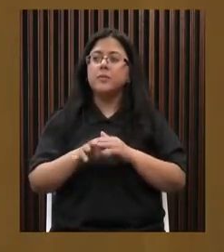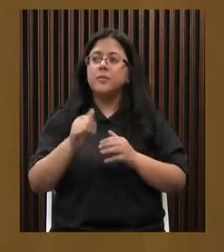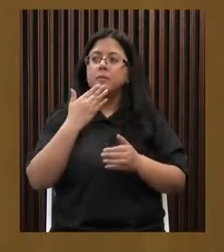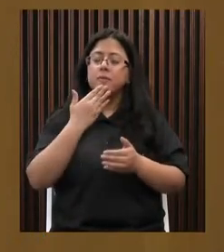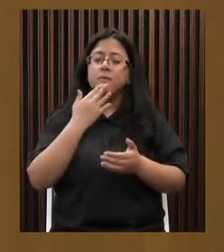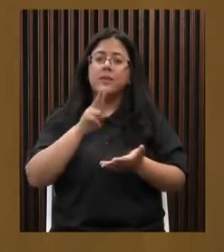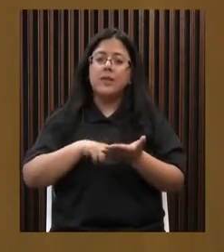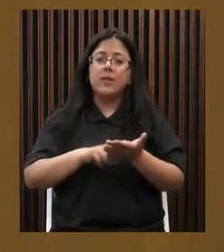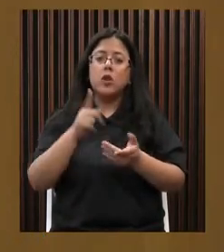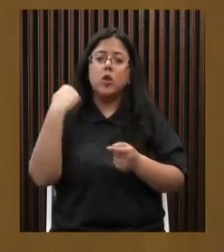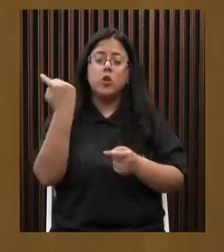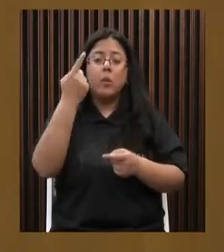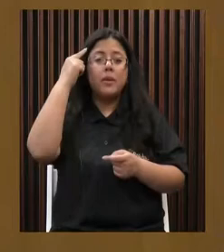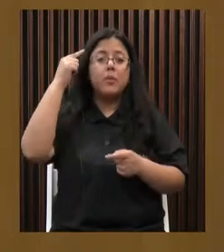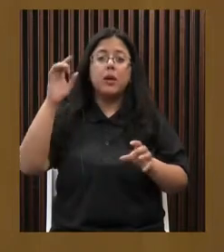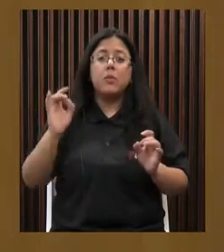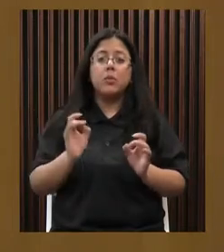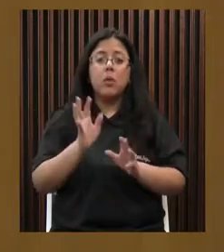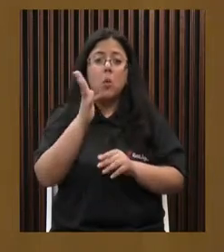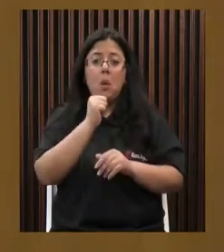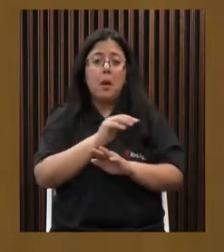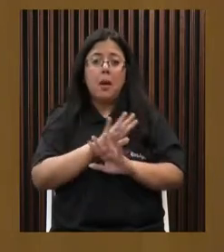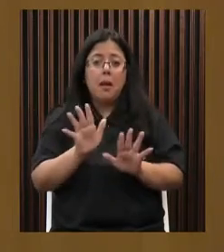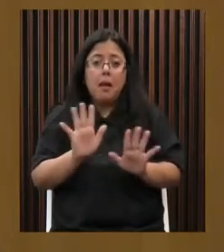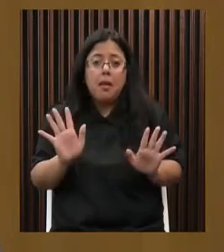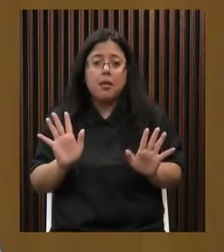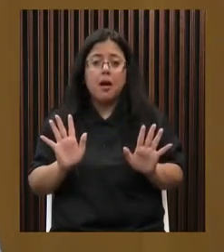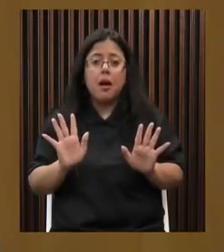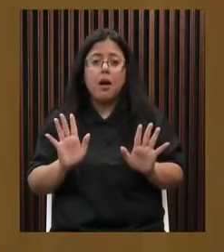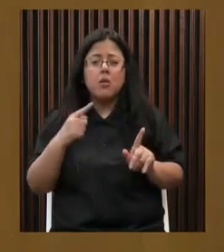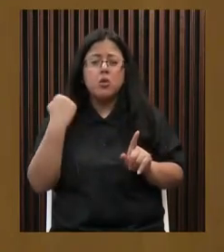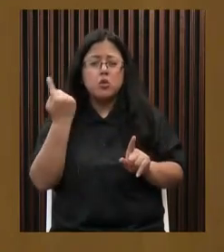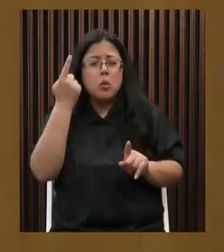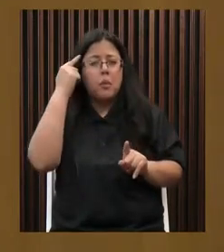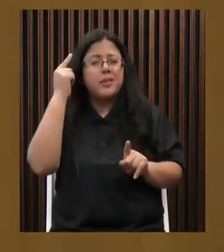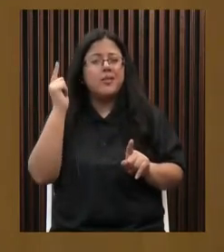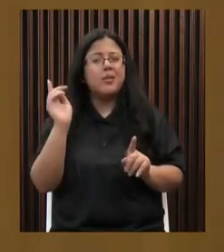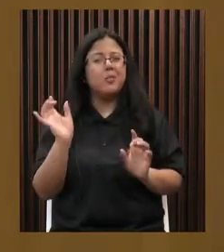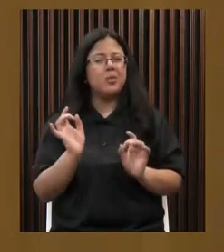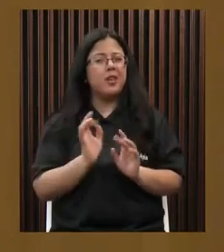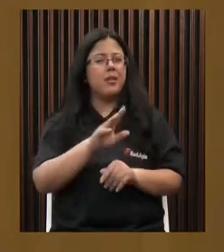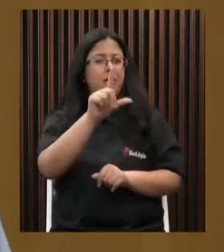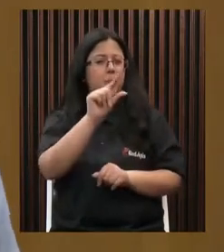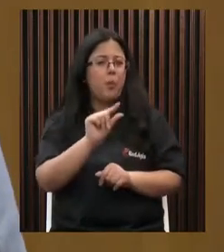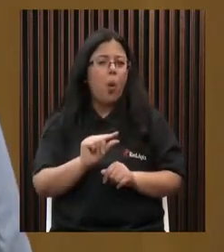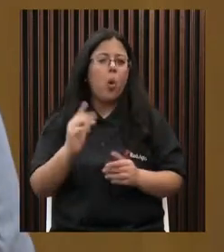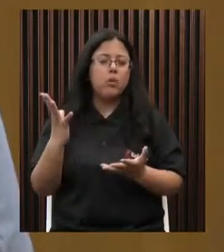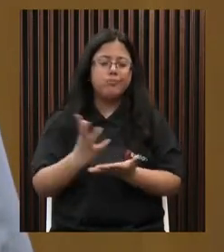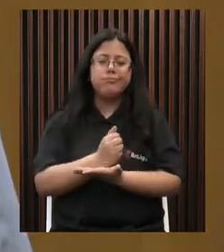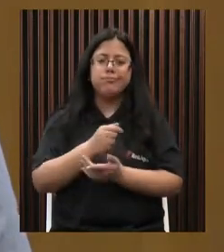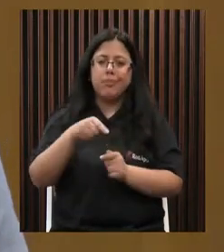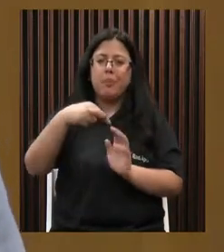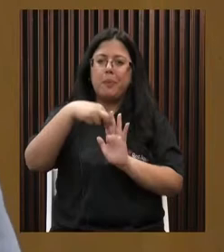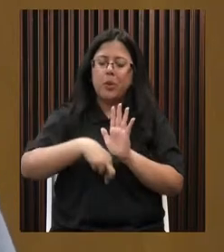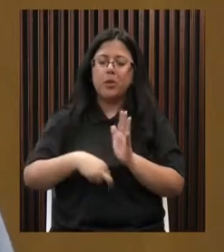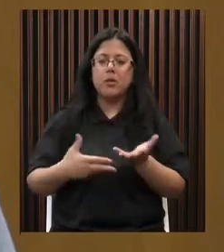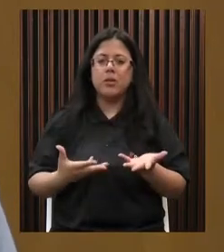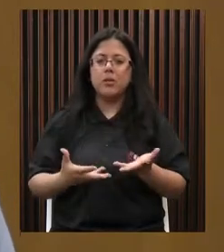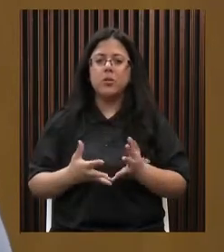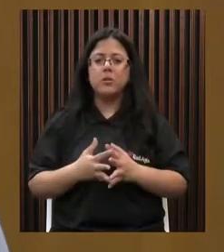nosotros pensamos que no iba a haber ningún tipo de impacto. Teníamos expectativas muy bajas con respecto al éxito de este proyecto.